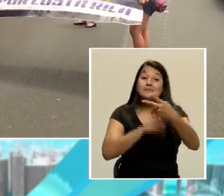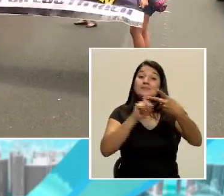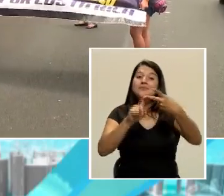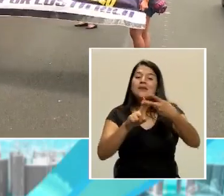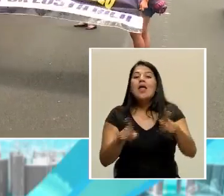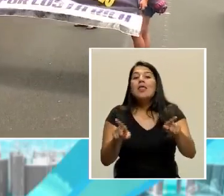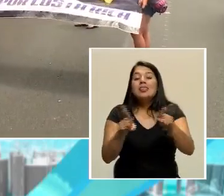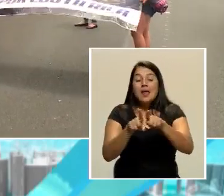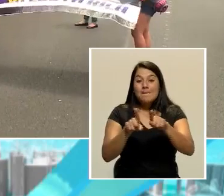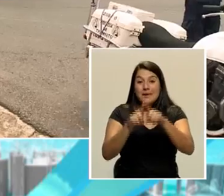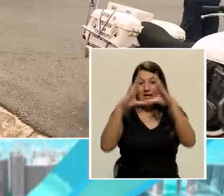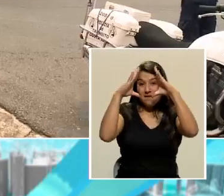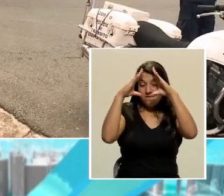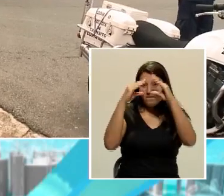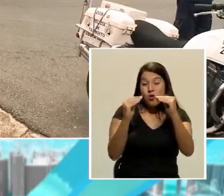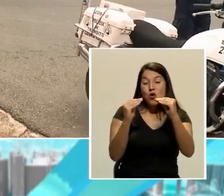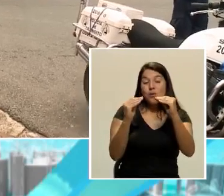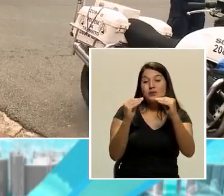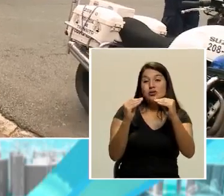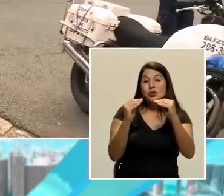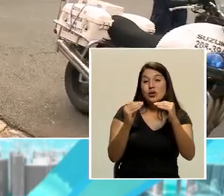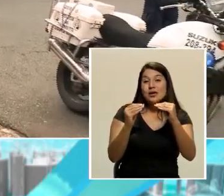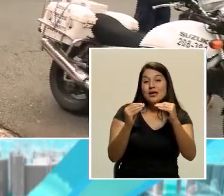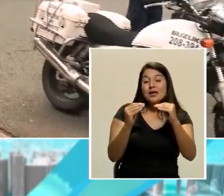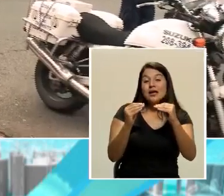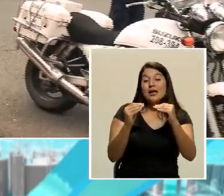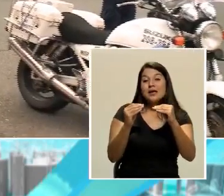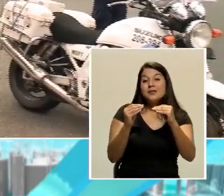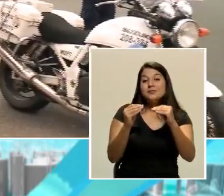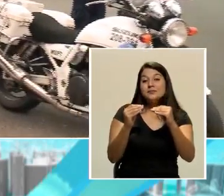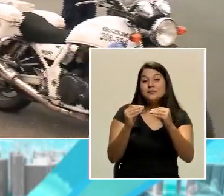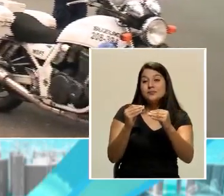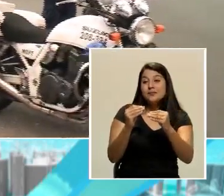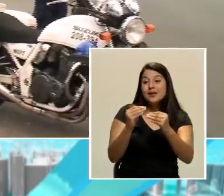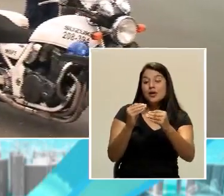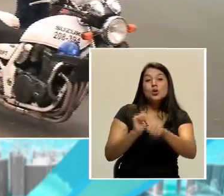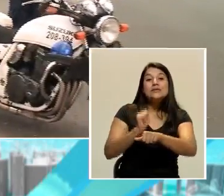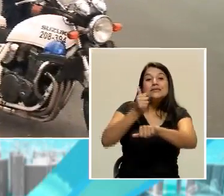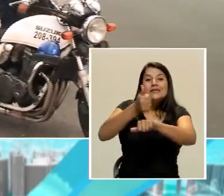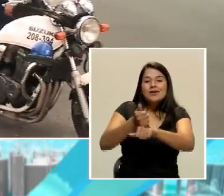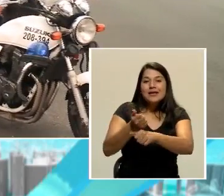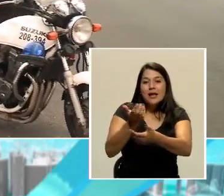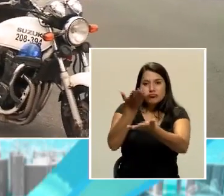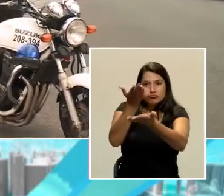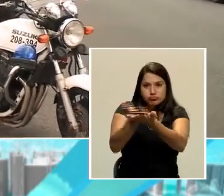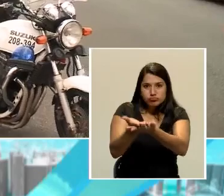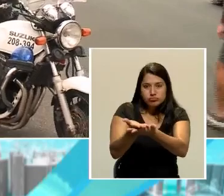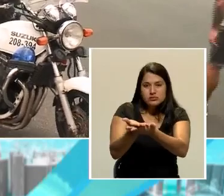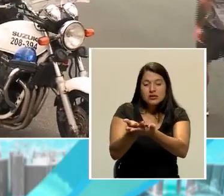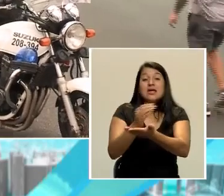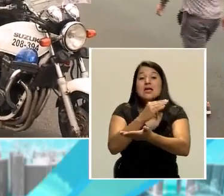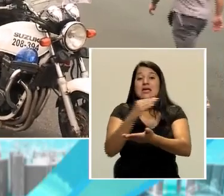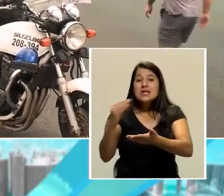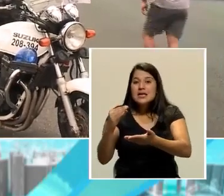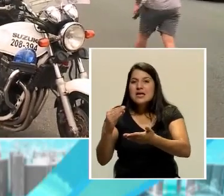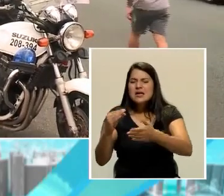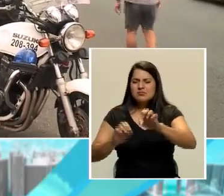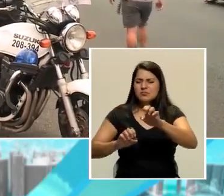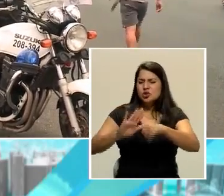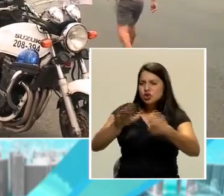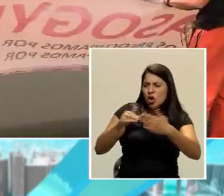presentado. Salió un acuerdo de esta reunión que fija algunas medidas. Por ejemplo, una restricción vehicular